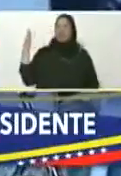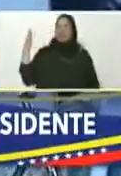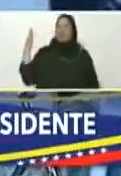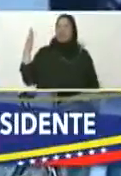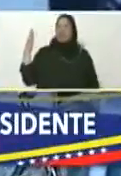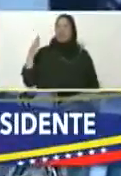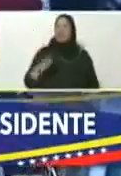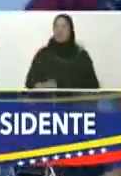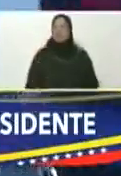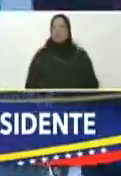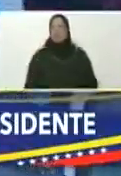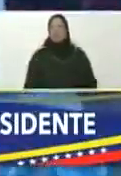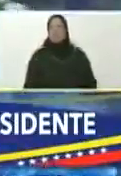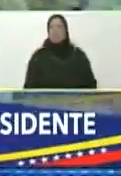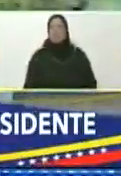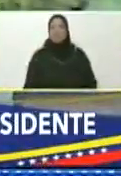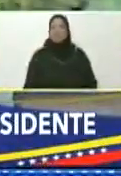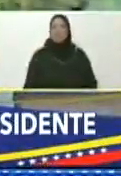Guacara pa'lante.